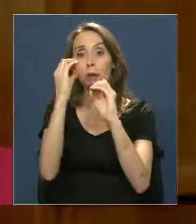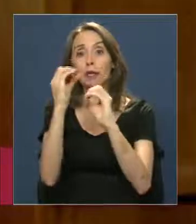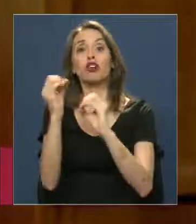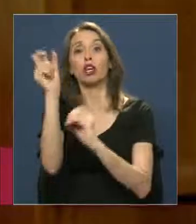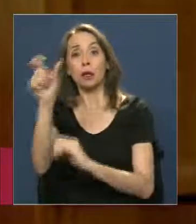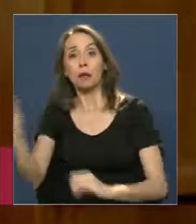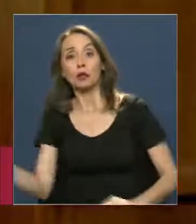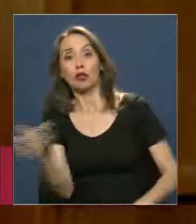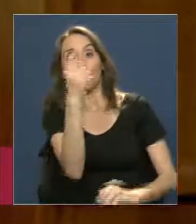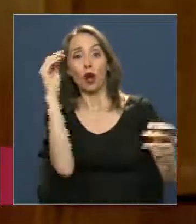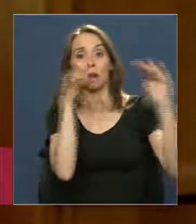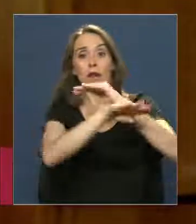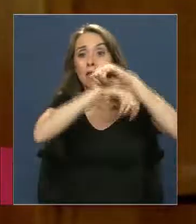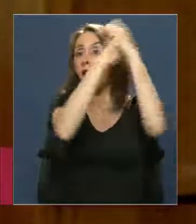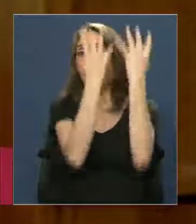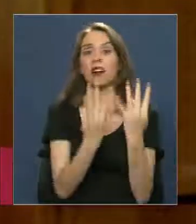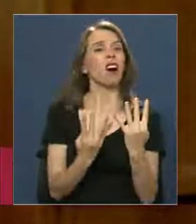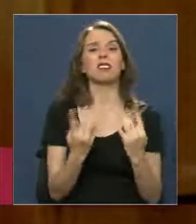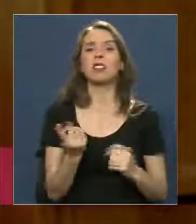Ese cambio fue...